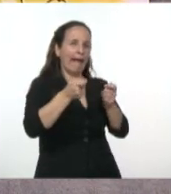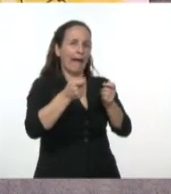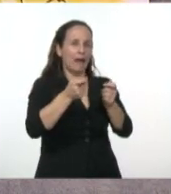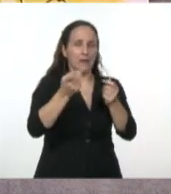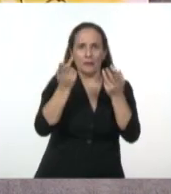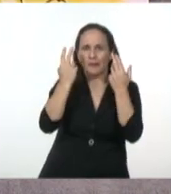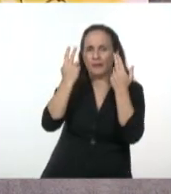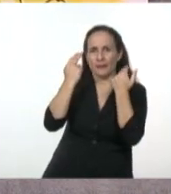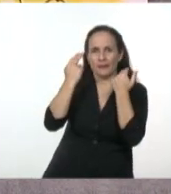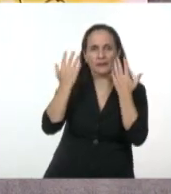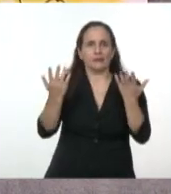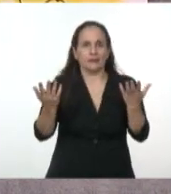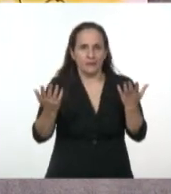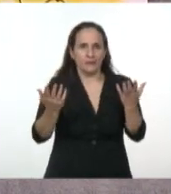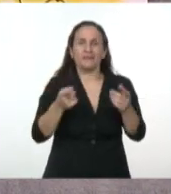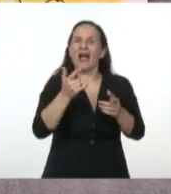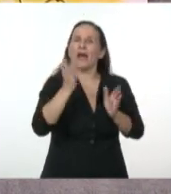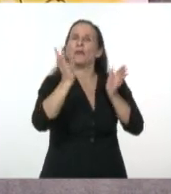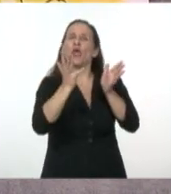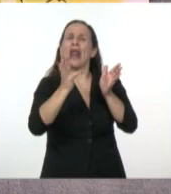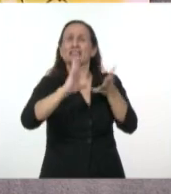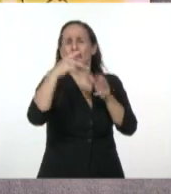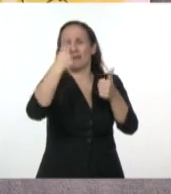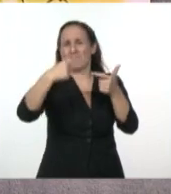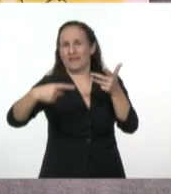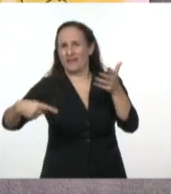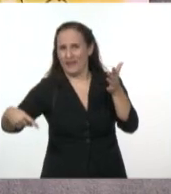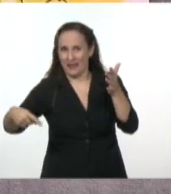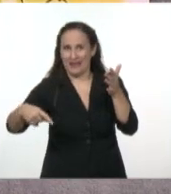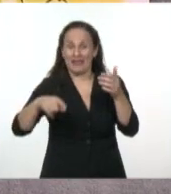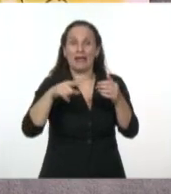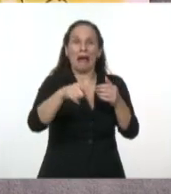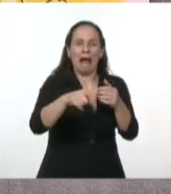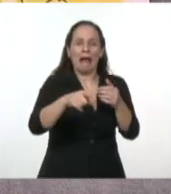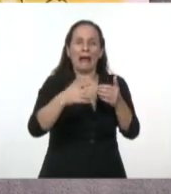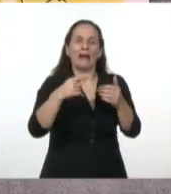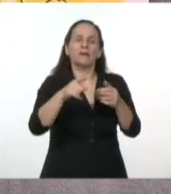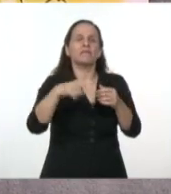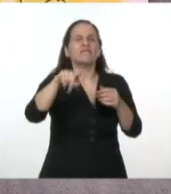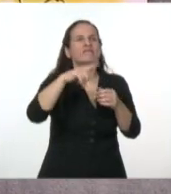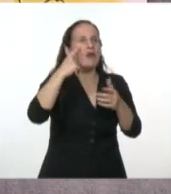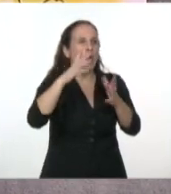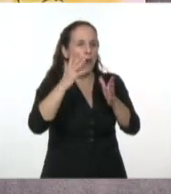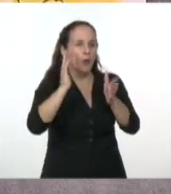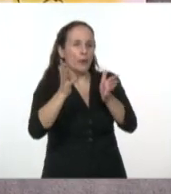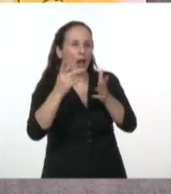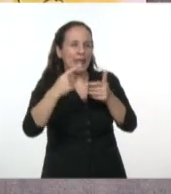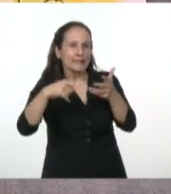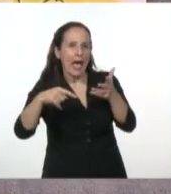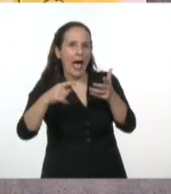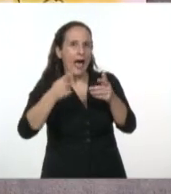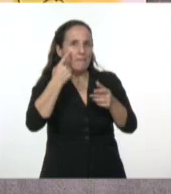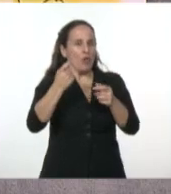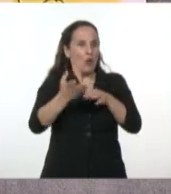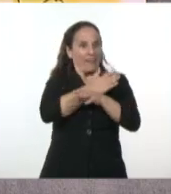existieran otro tipo de violencias articuladas, si podemos desarmar esas violencias que en algún punto nos permiten prevenir y detectar